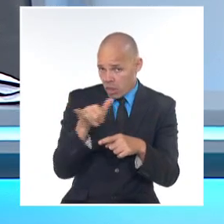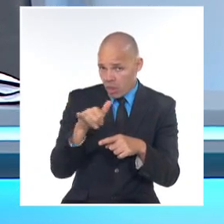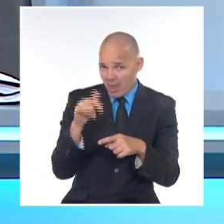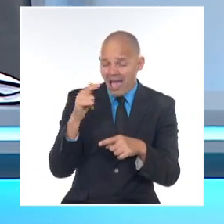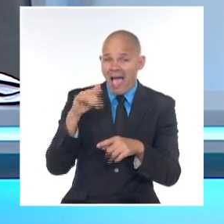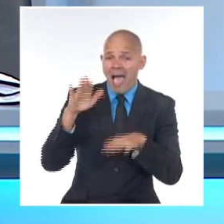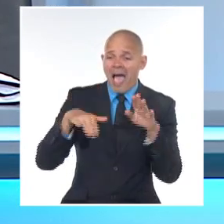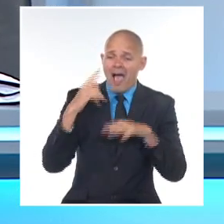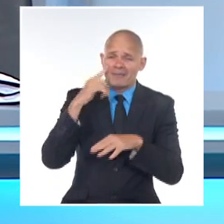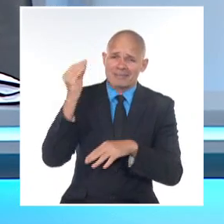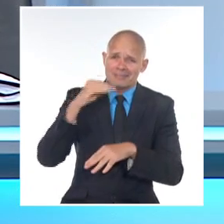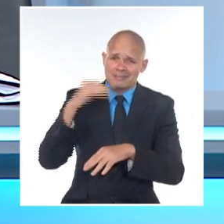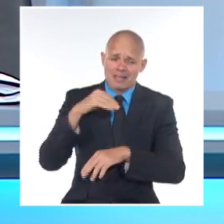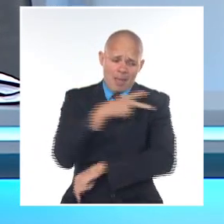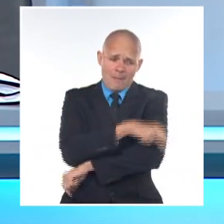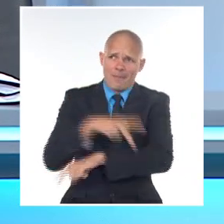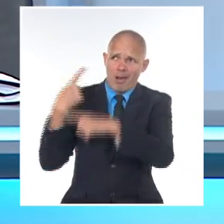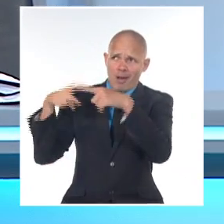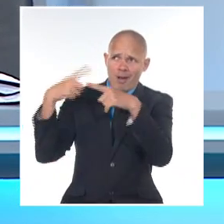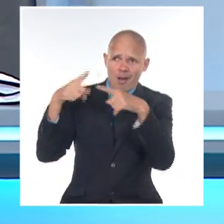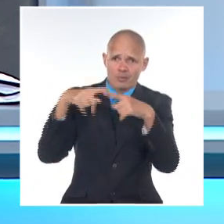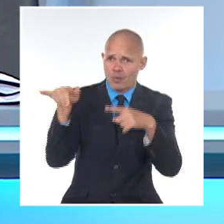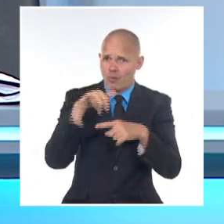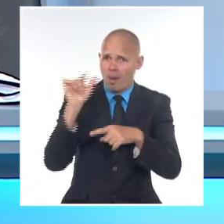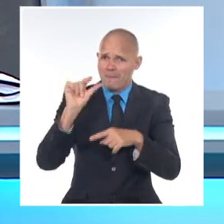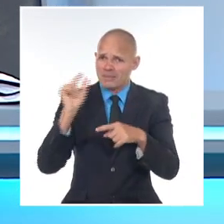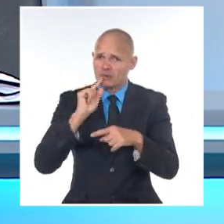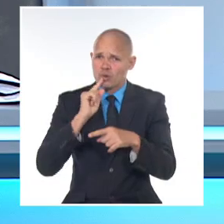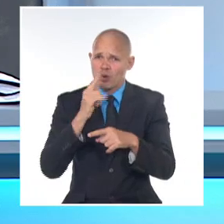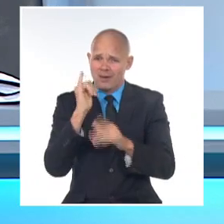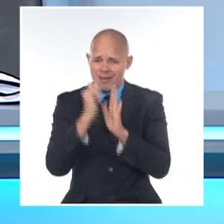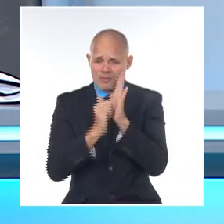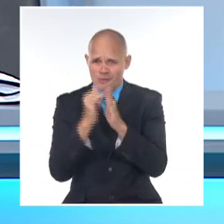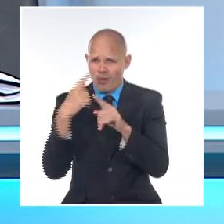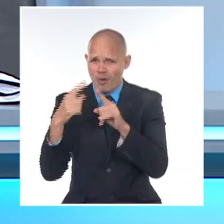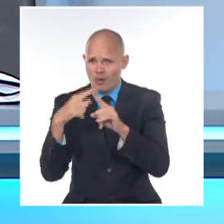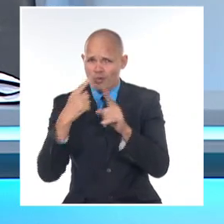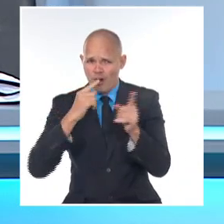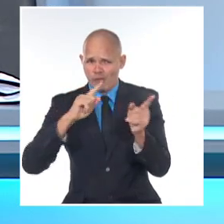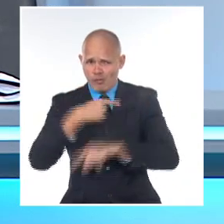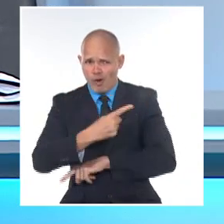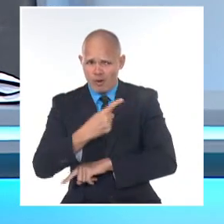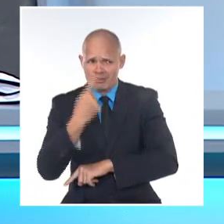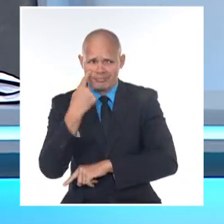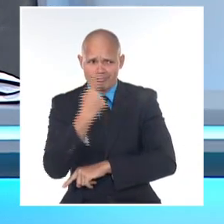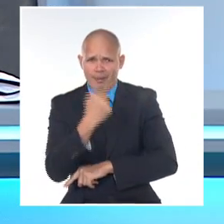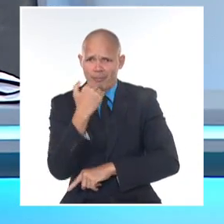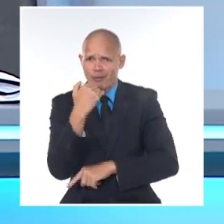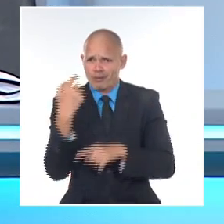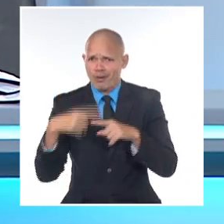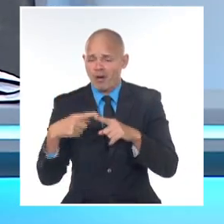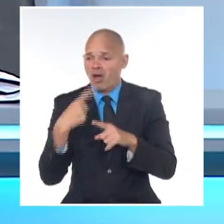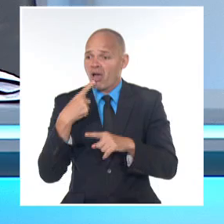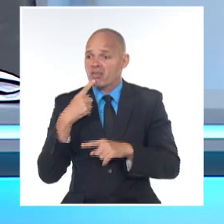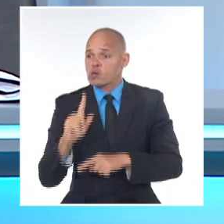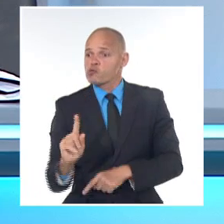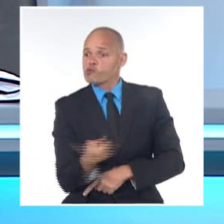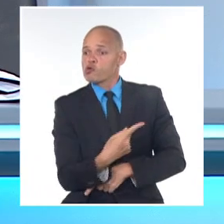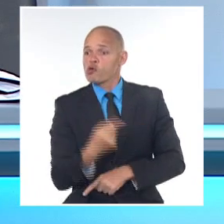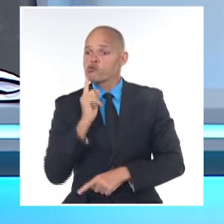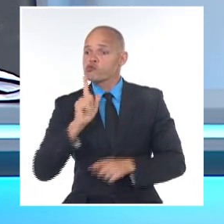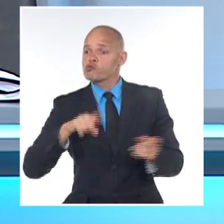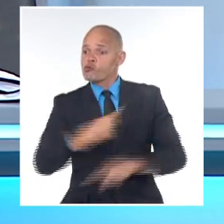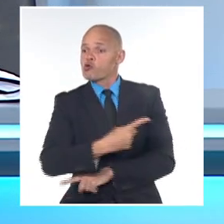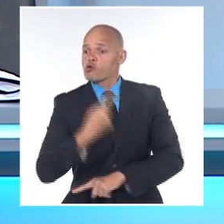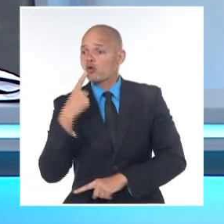horas y horas de ataques en función de que usted vaya sobre la policía, de que usted rechace la actuación de la policía, de que